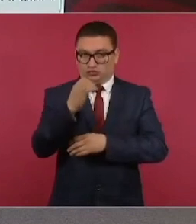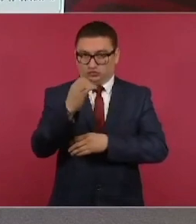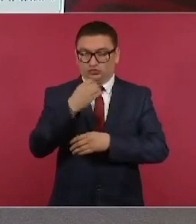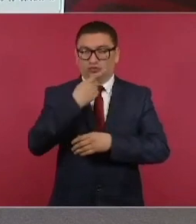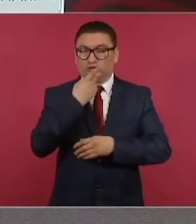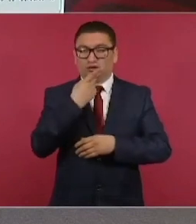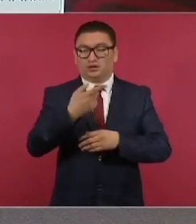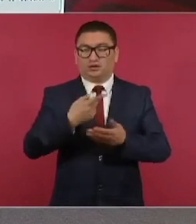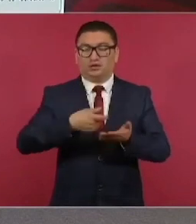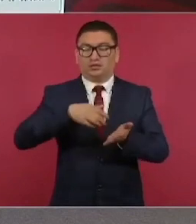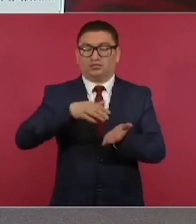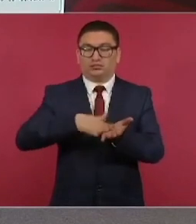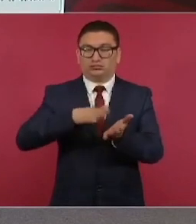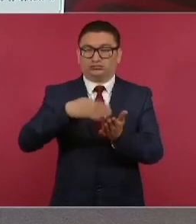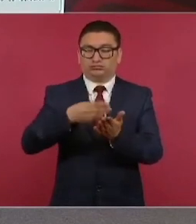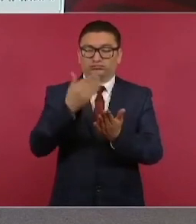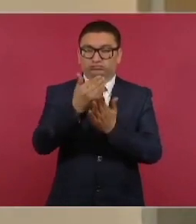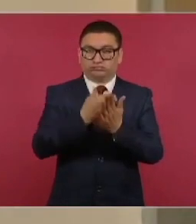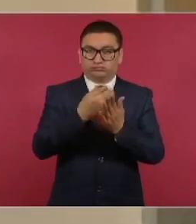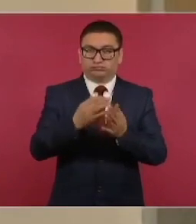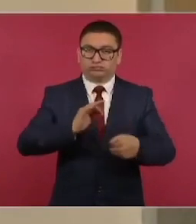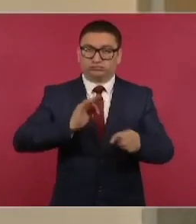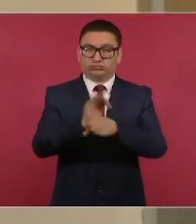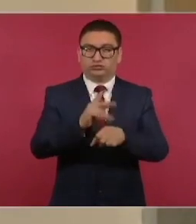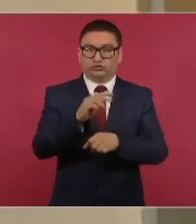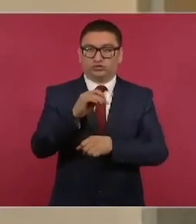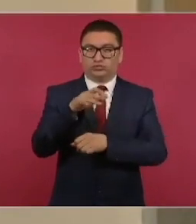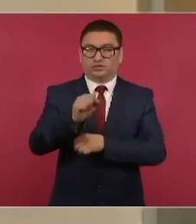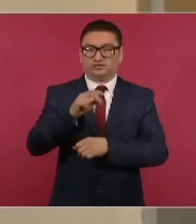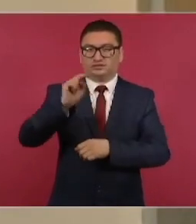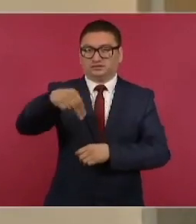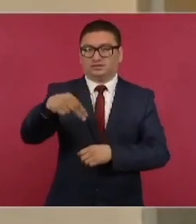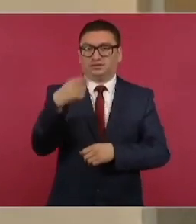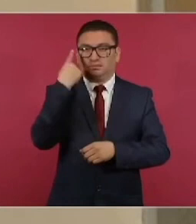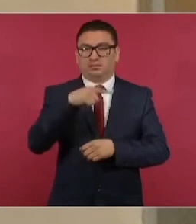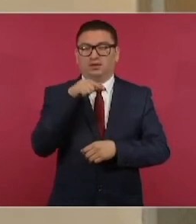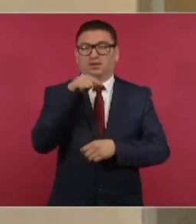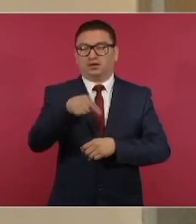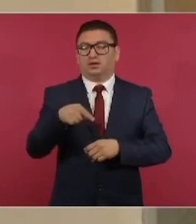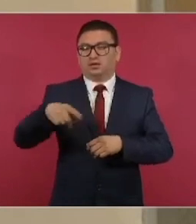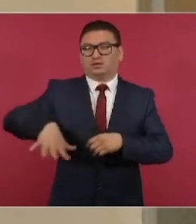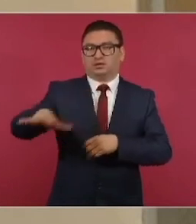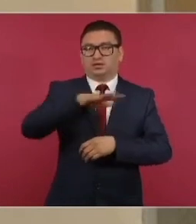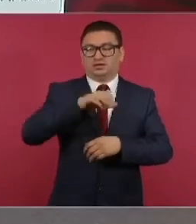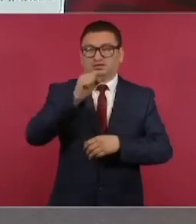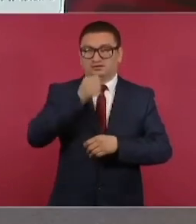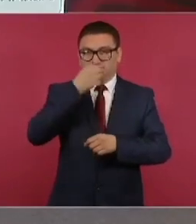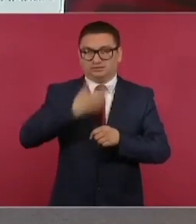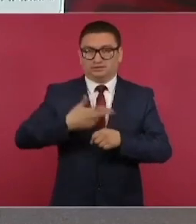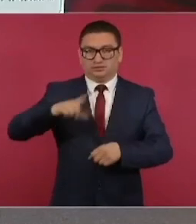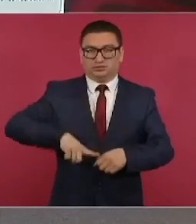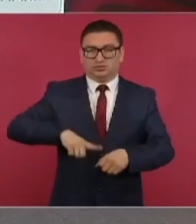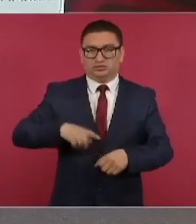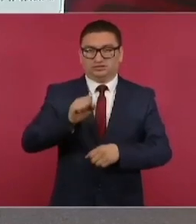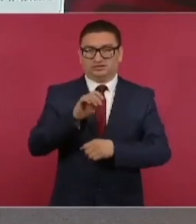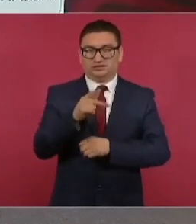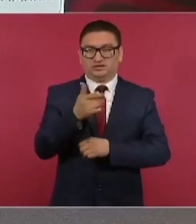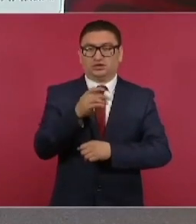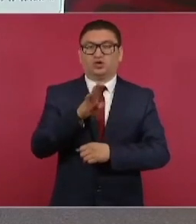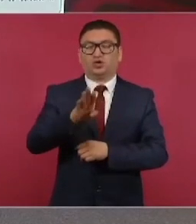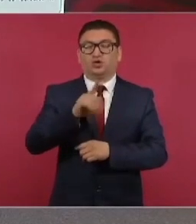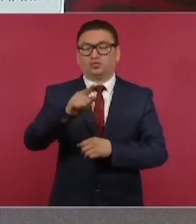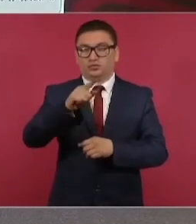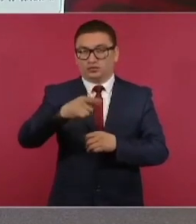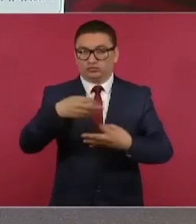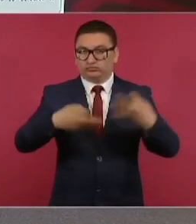suspensión definitiva a favor de Tomás n para que funcionarios de la segob se abstengan de